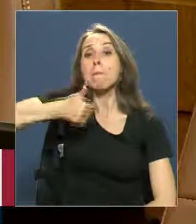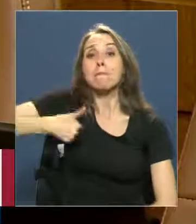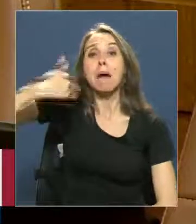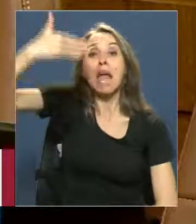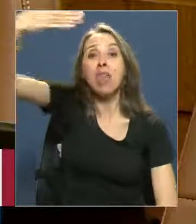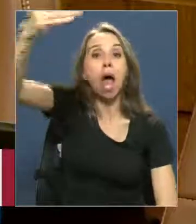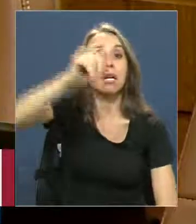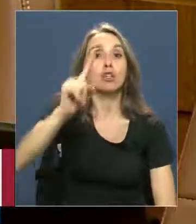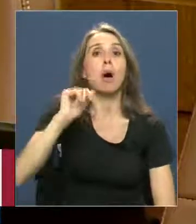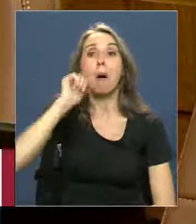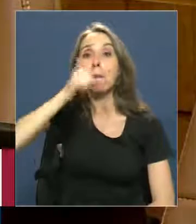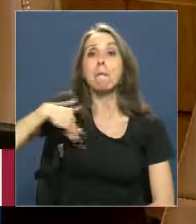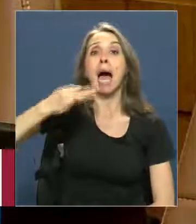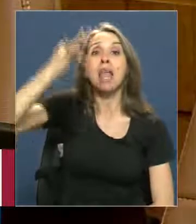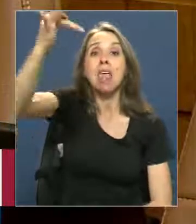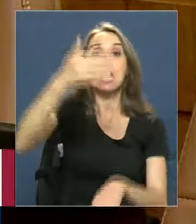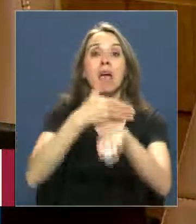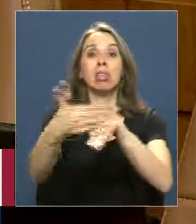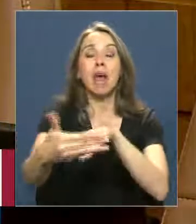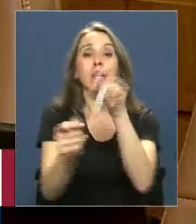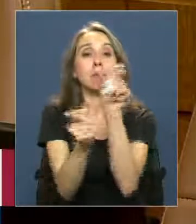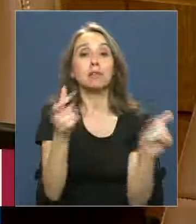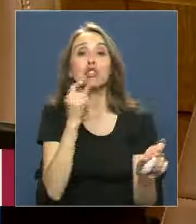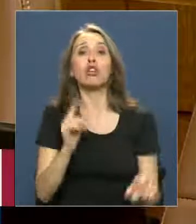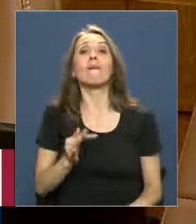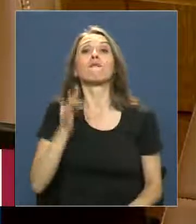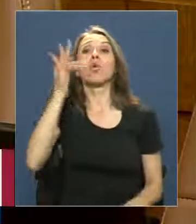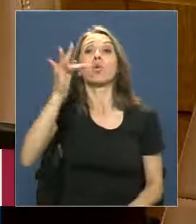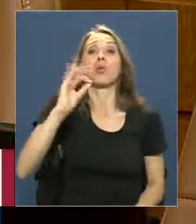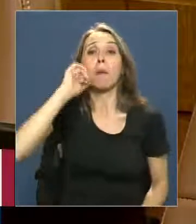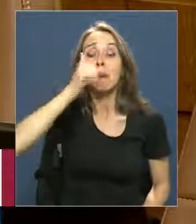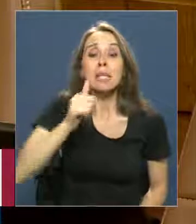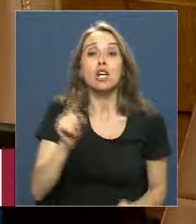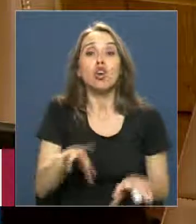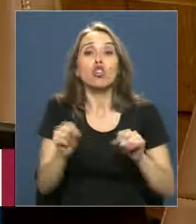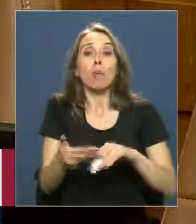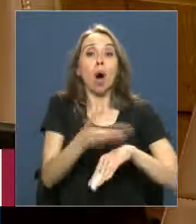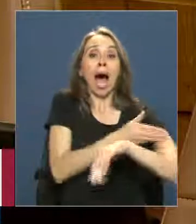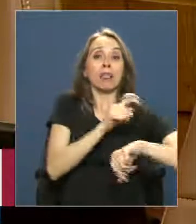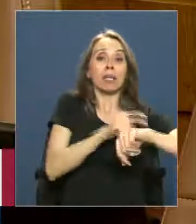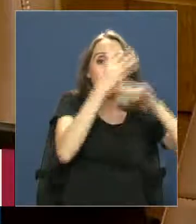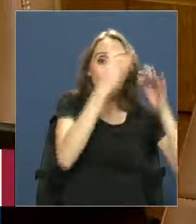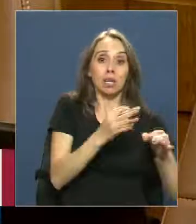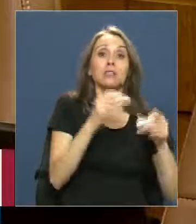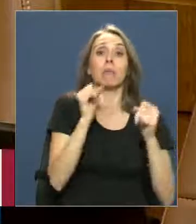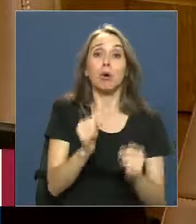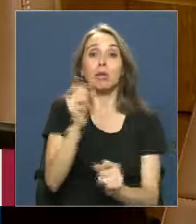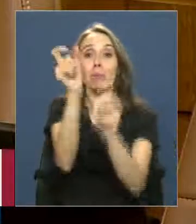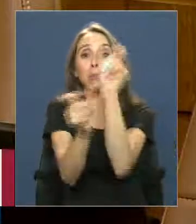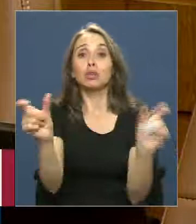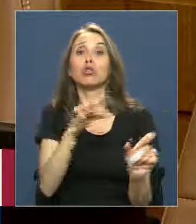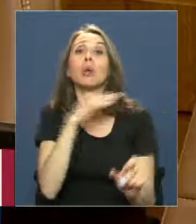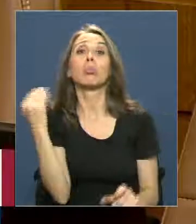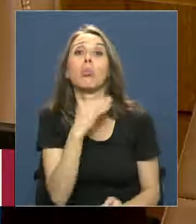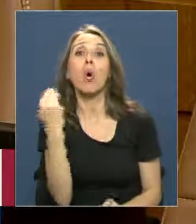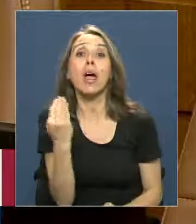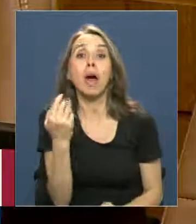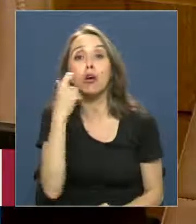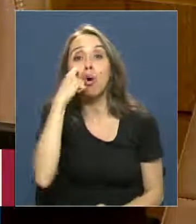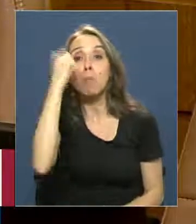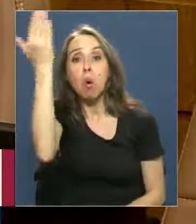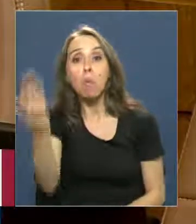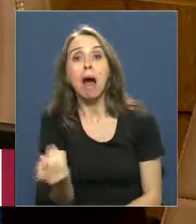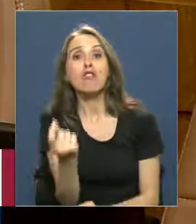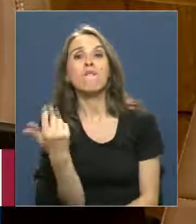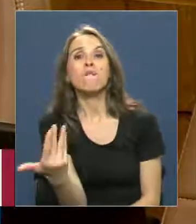tarde. Mañana, y nadie lo quiere así, por no haber tomado las medidas a tiempo, podríamos estar perdiendo vidas humanas valiosas. Es